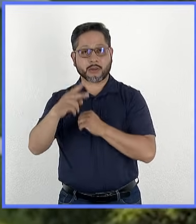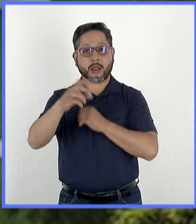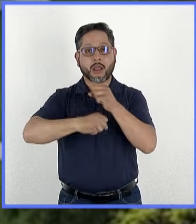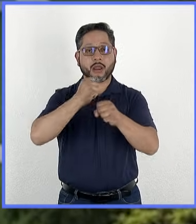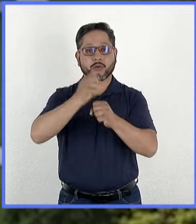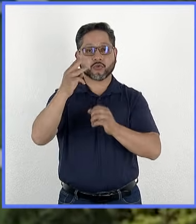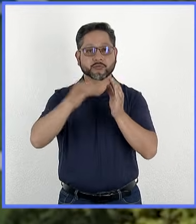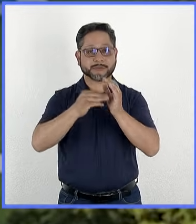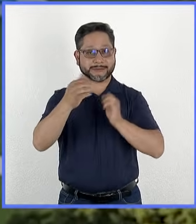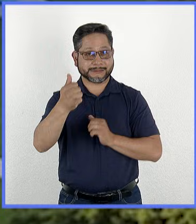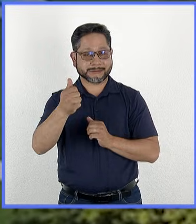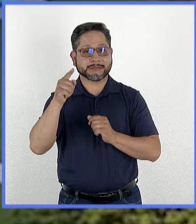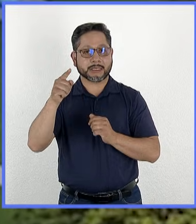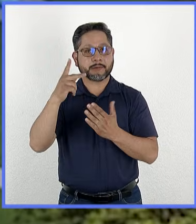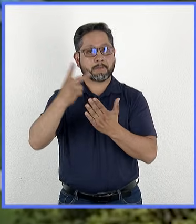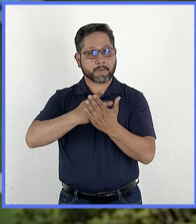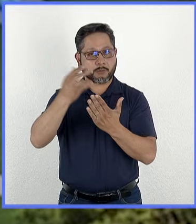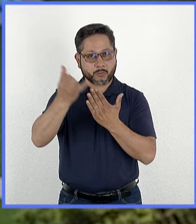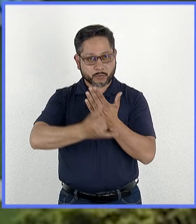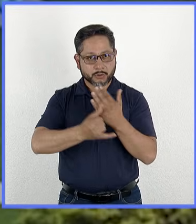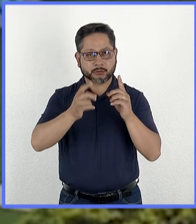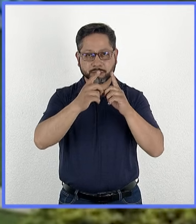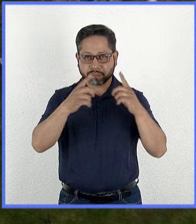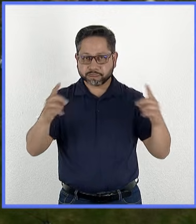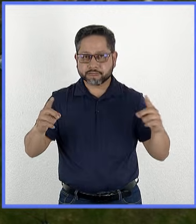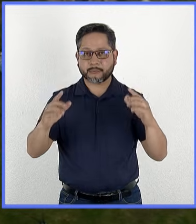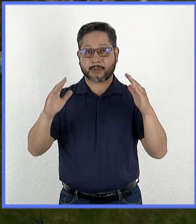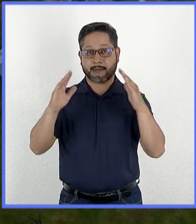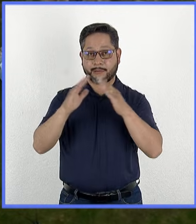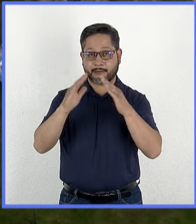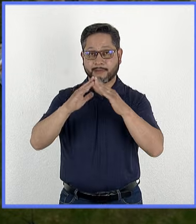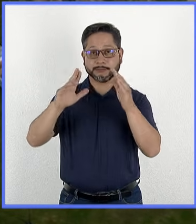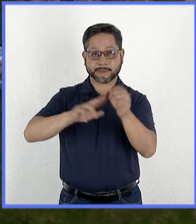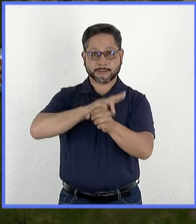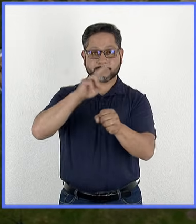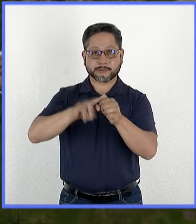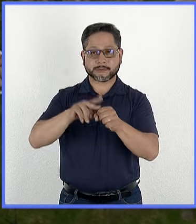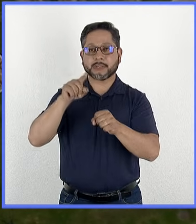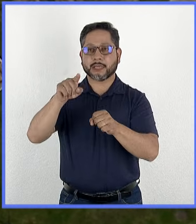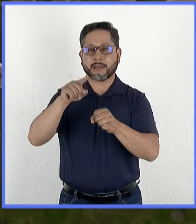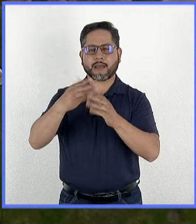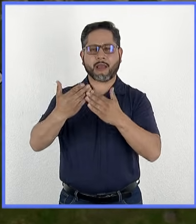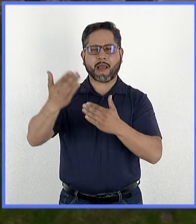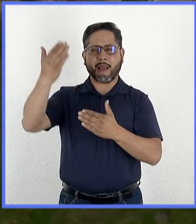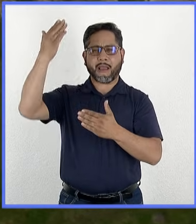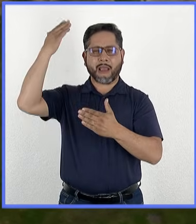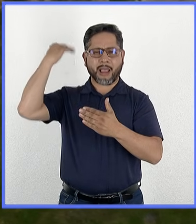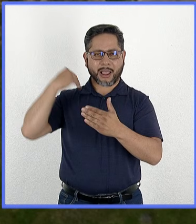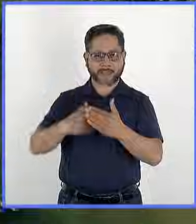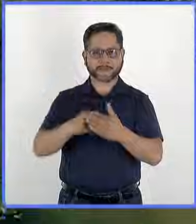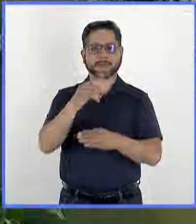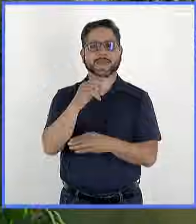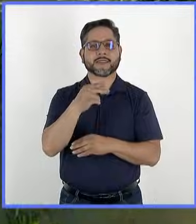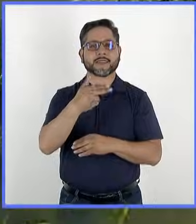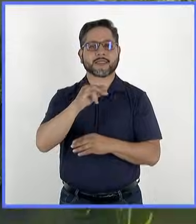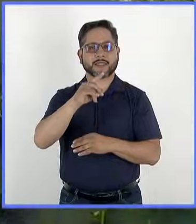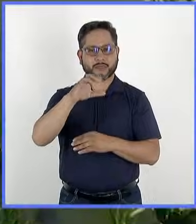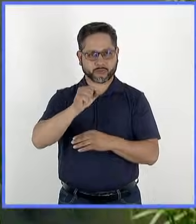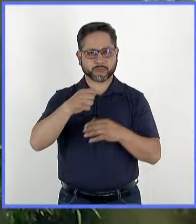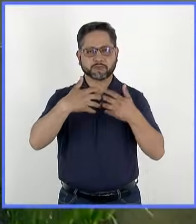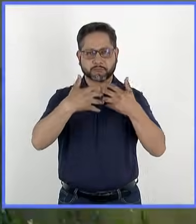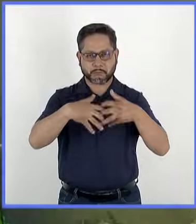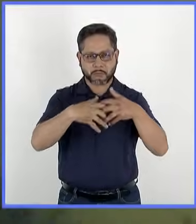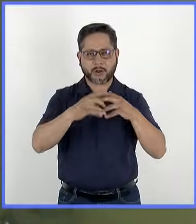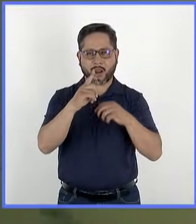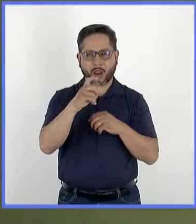2006 empezó el desarrollo del proyecto Casa de la Naturaleza, rehabilitando la antigua planta potabilizadora Hidros, con el objetivo